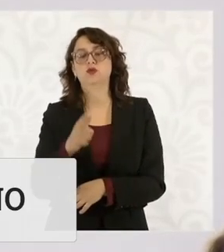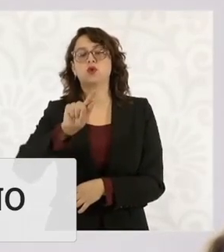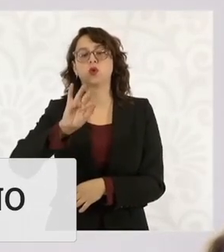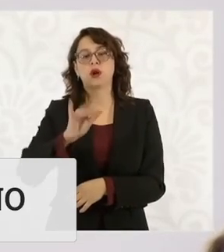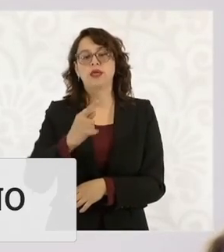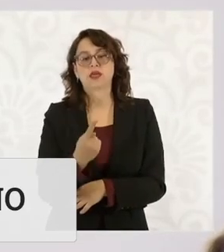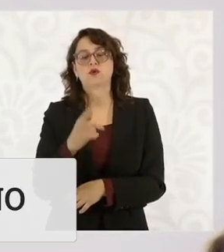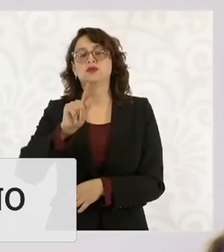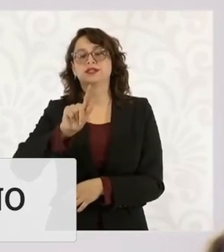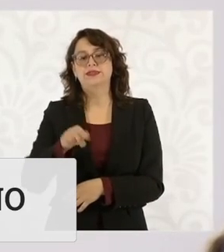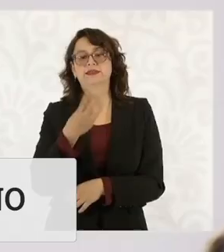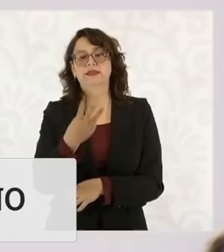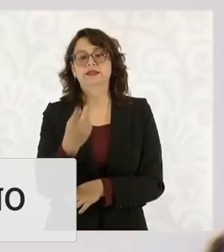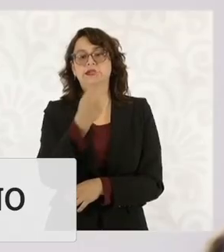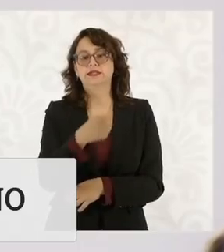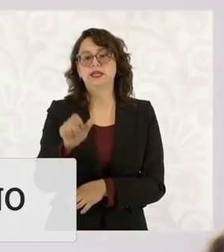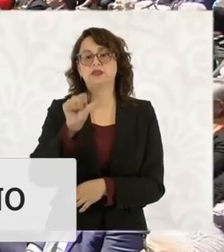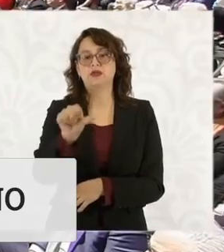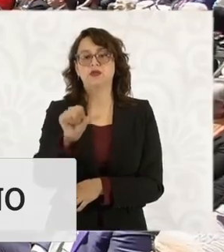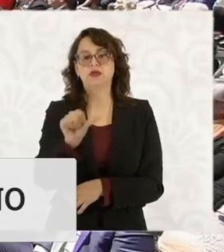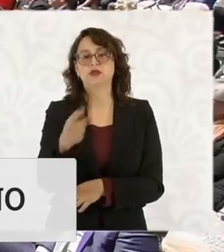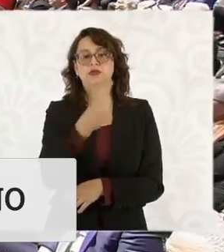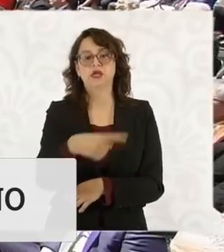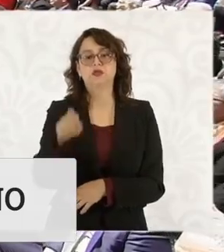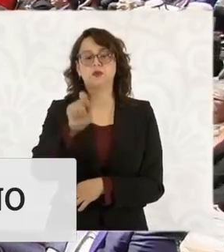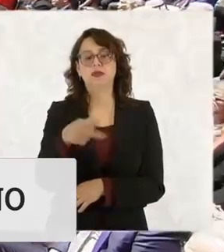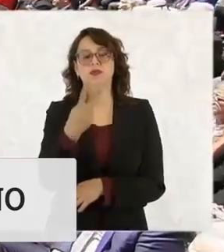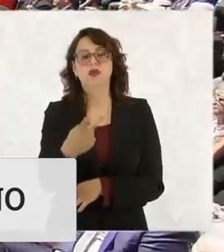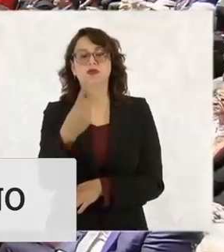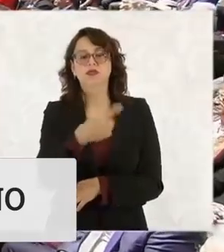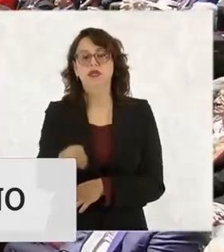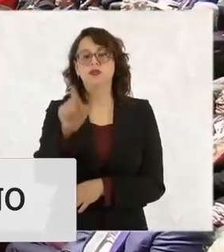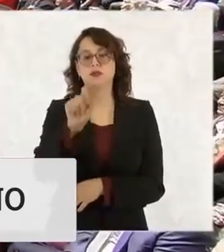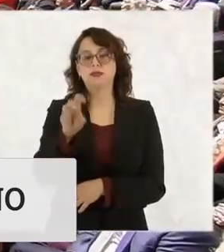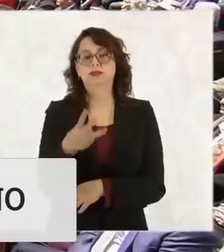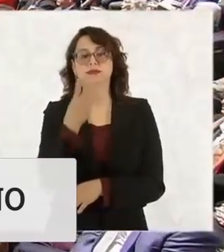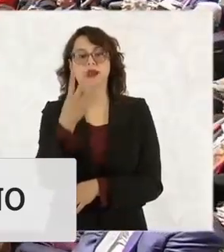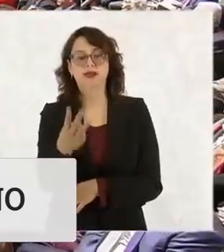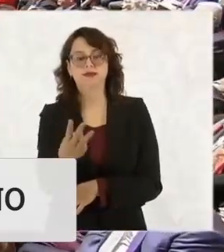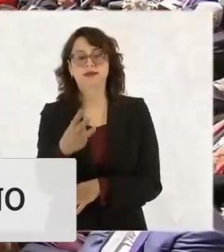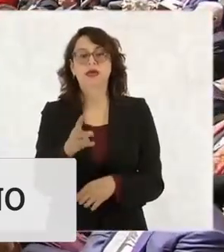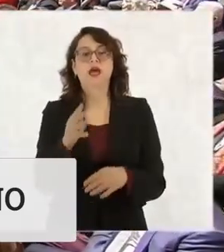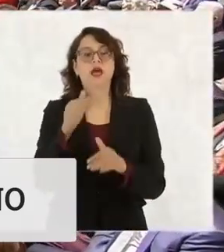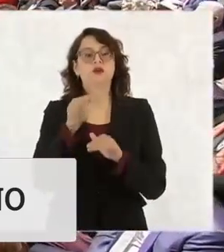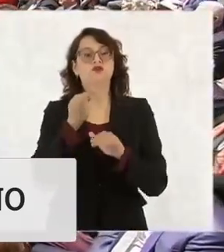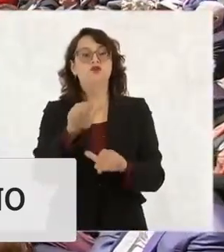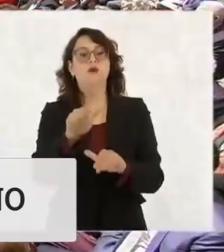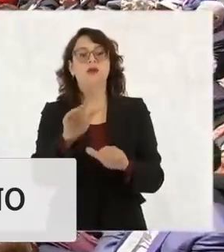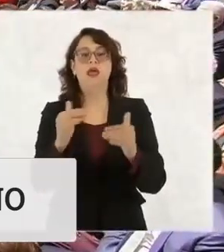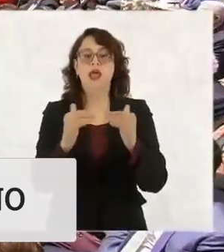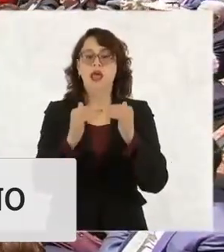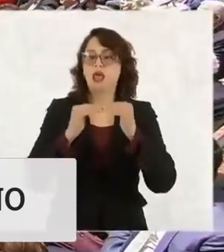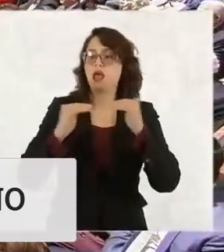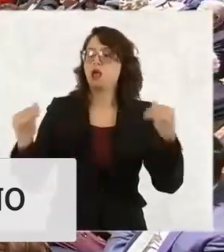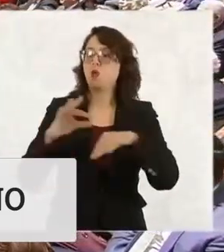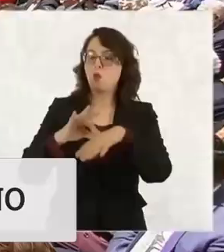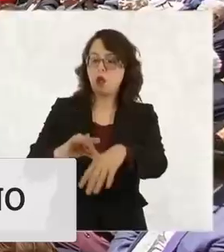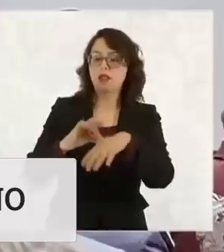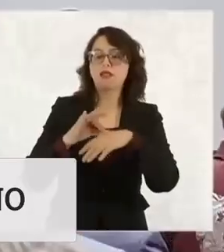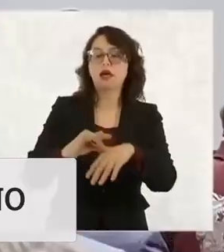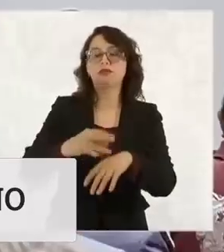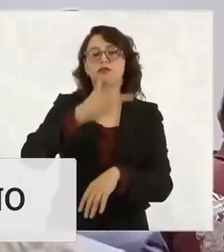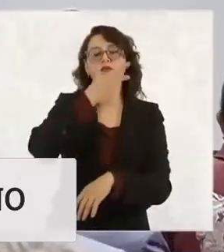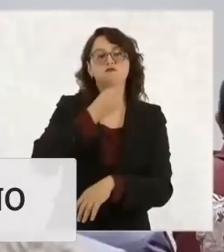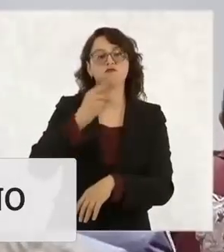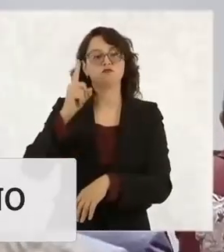41, 73, 116, 122 y 123 en favor de la igualdad sustantiva de